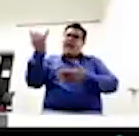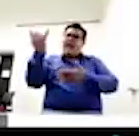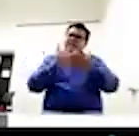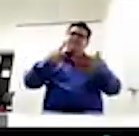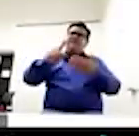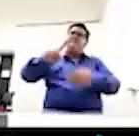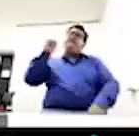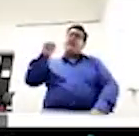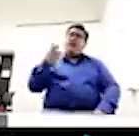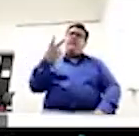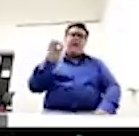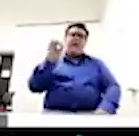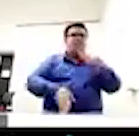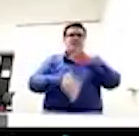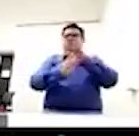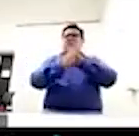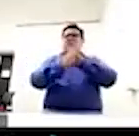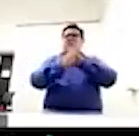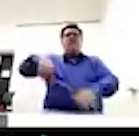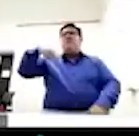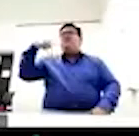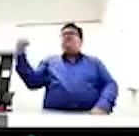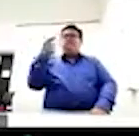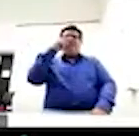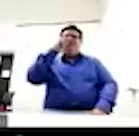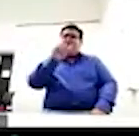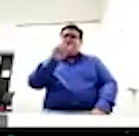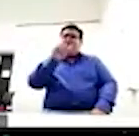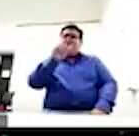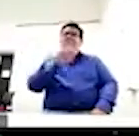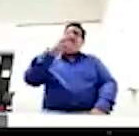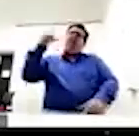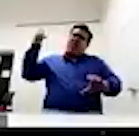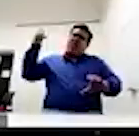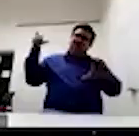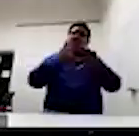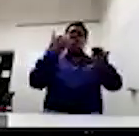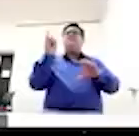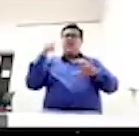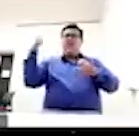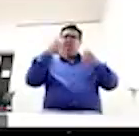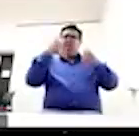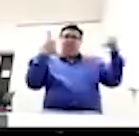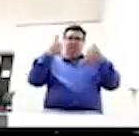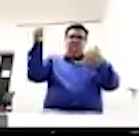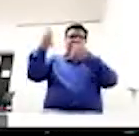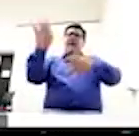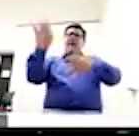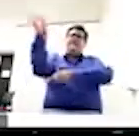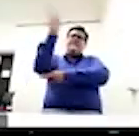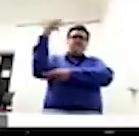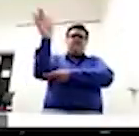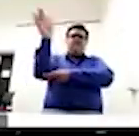narrando la historia de una niña violada, de unas niñas sin bandera. No tenemos